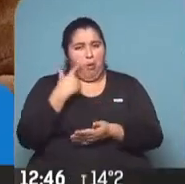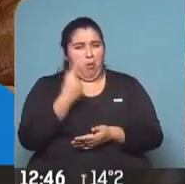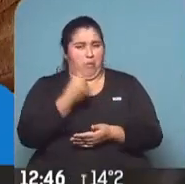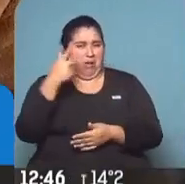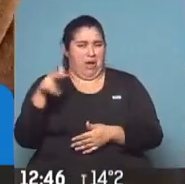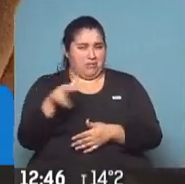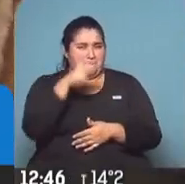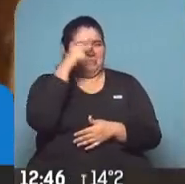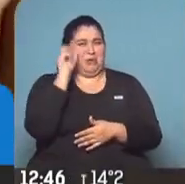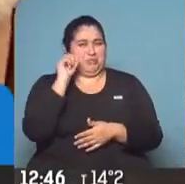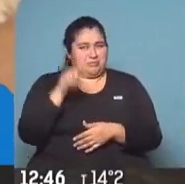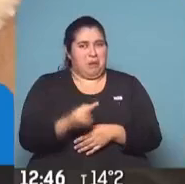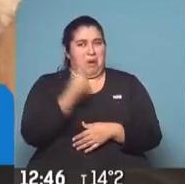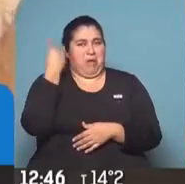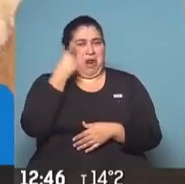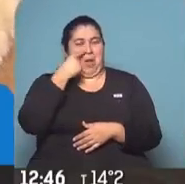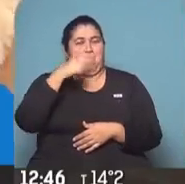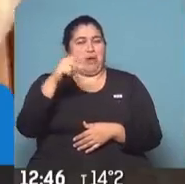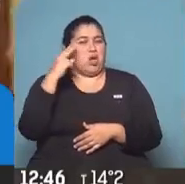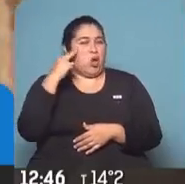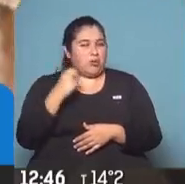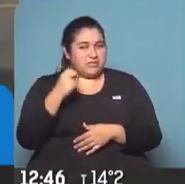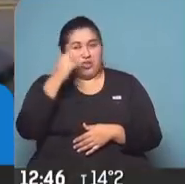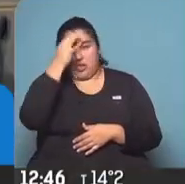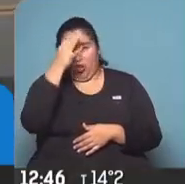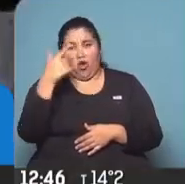los tiempos